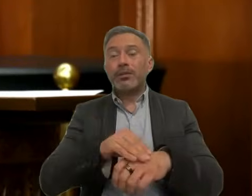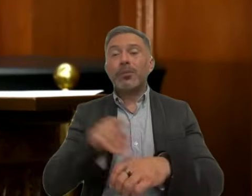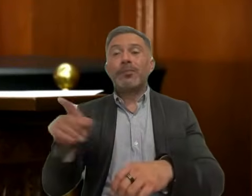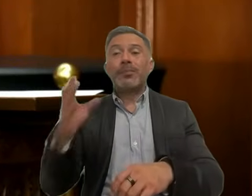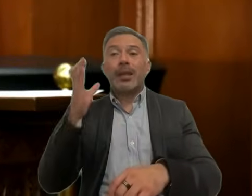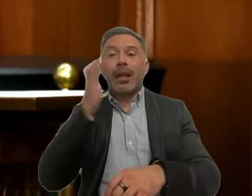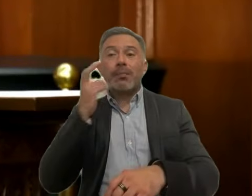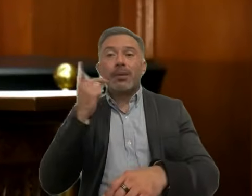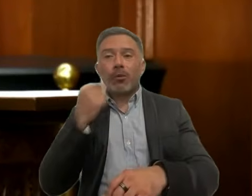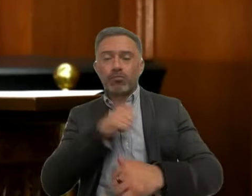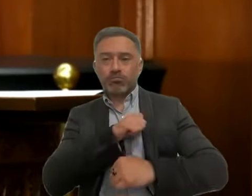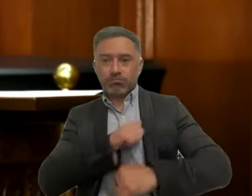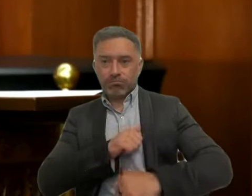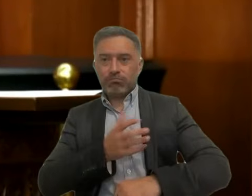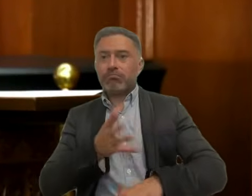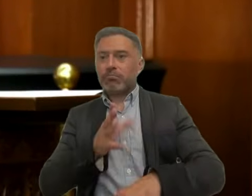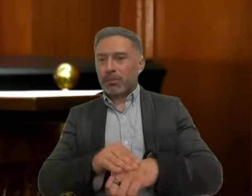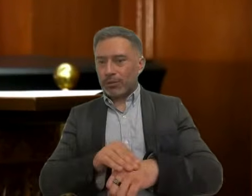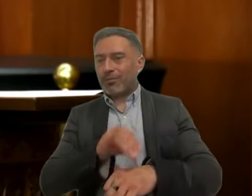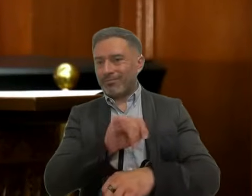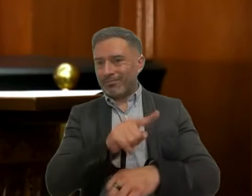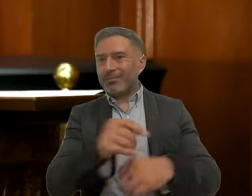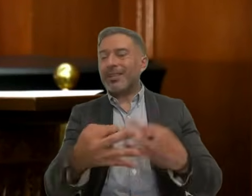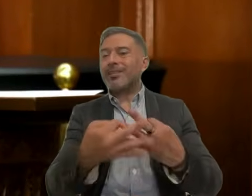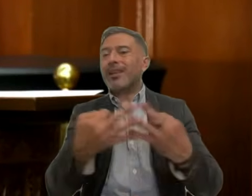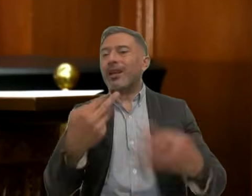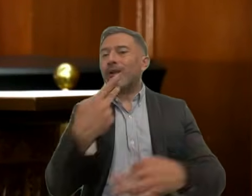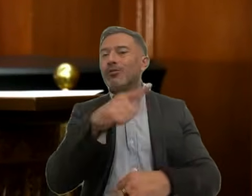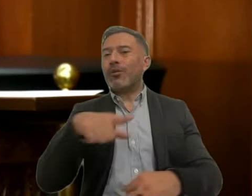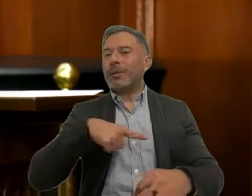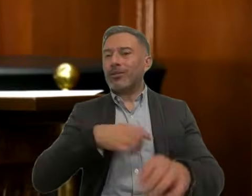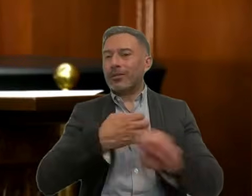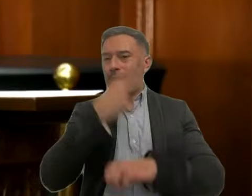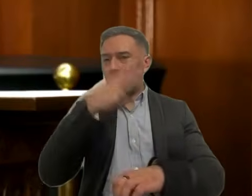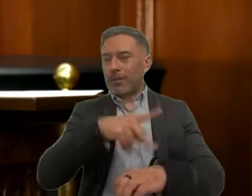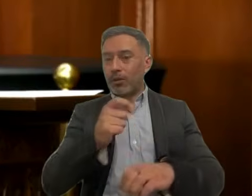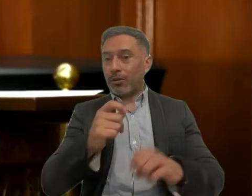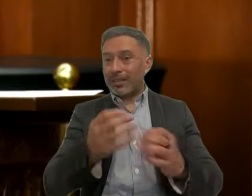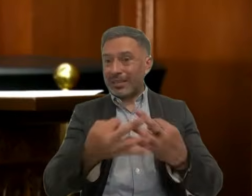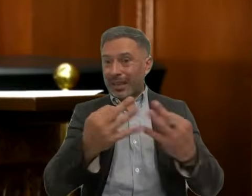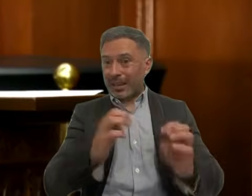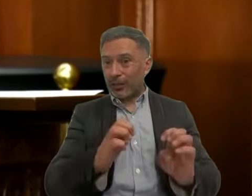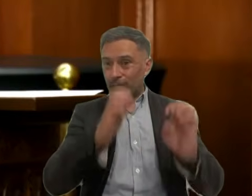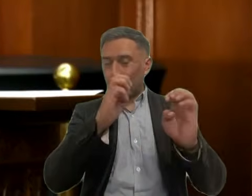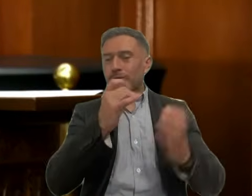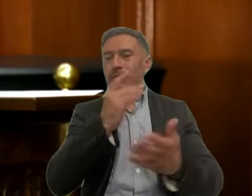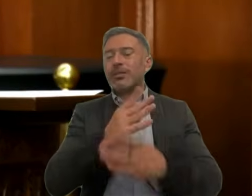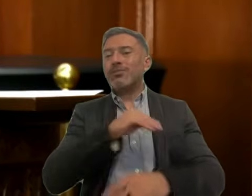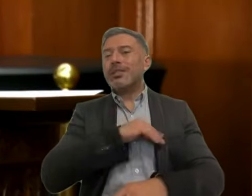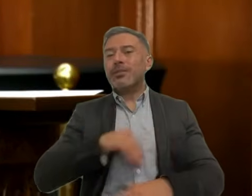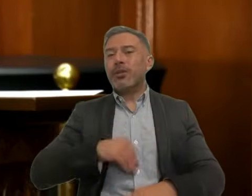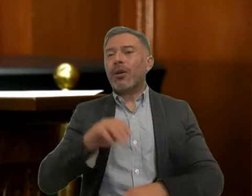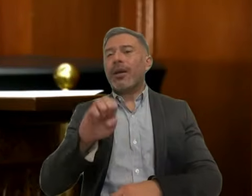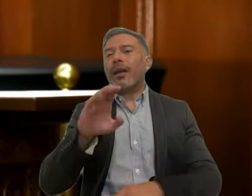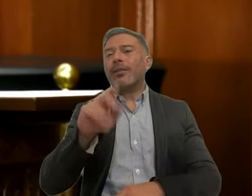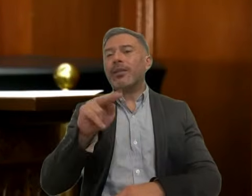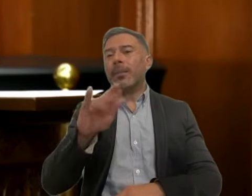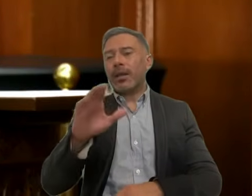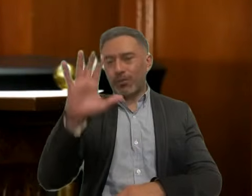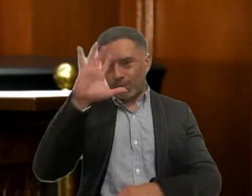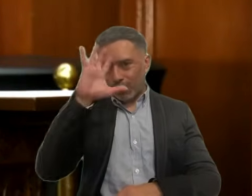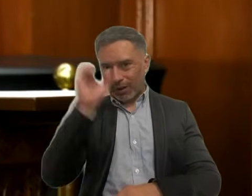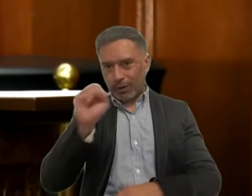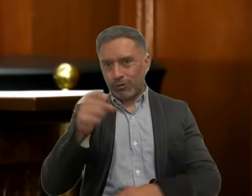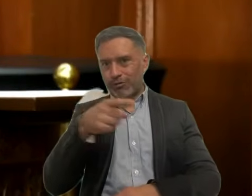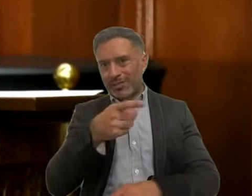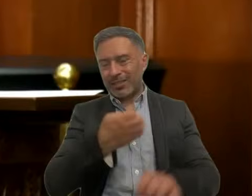Legislativo del Estado a desincorporar del patrimonio del Gobierno del Estado un inmueble ubicado en el municipio de Ecatepec de